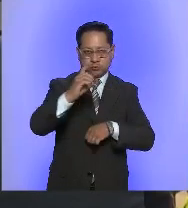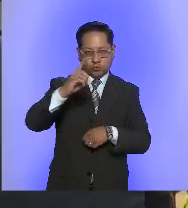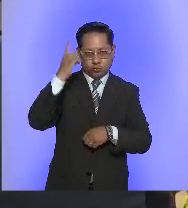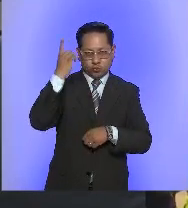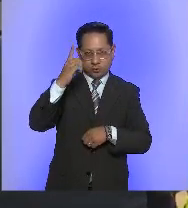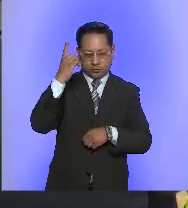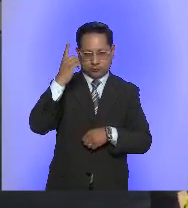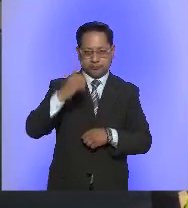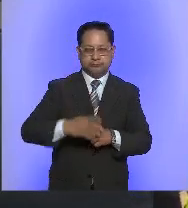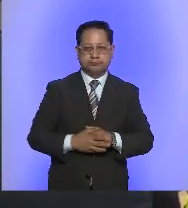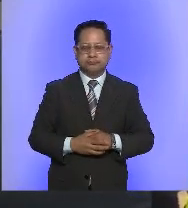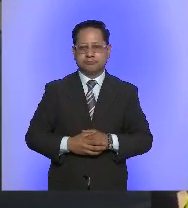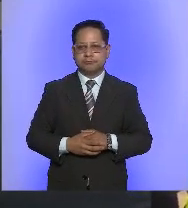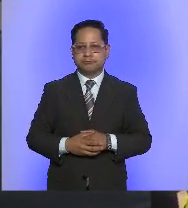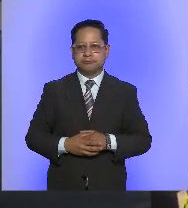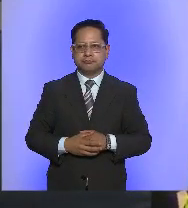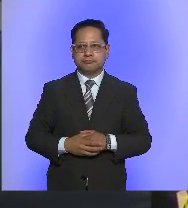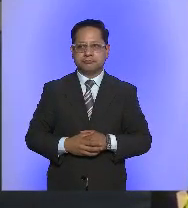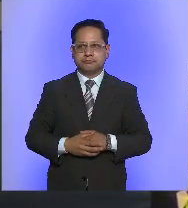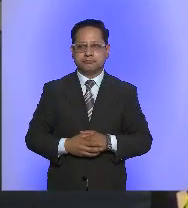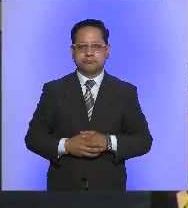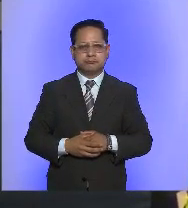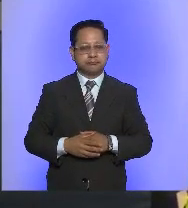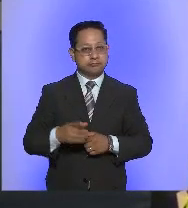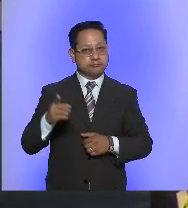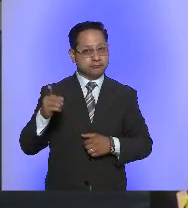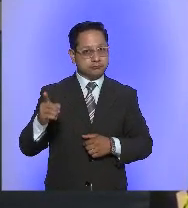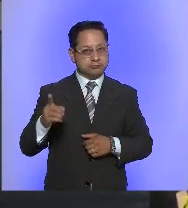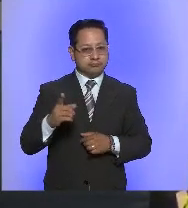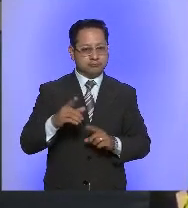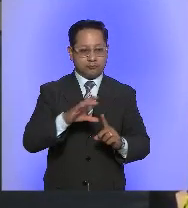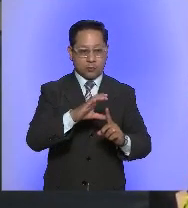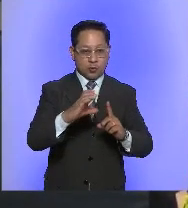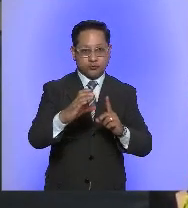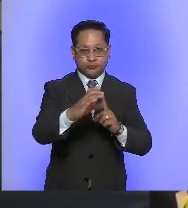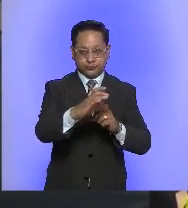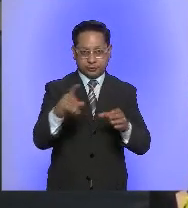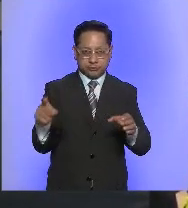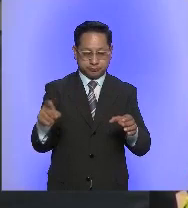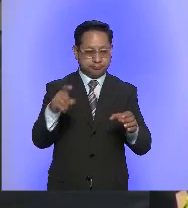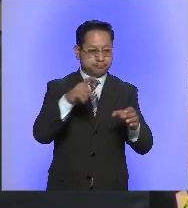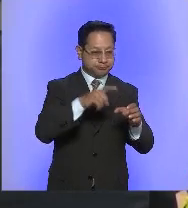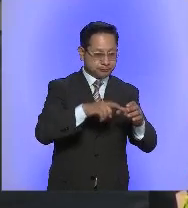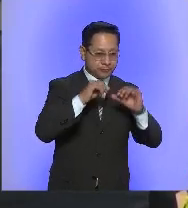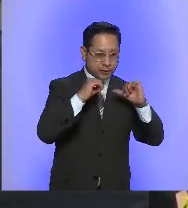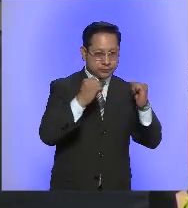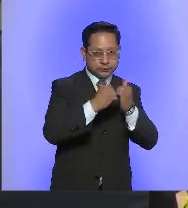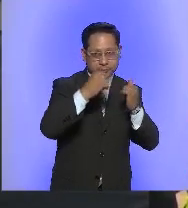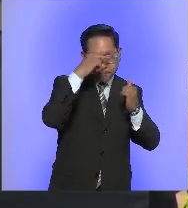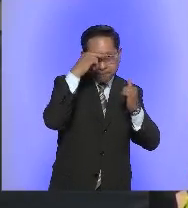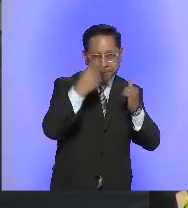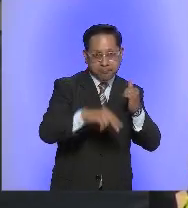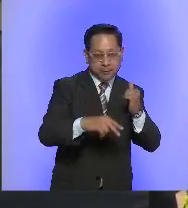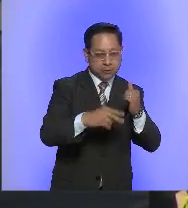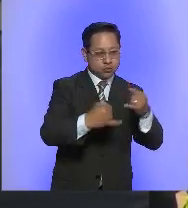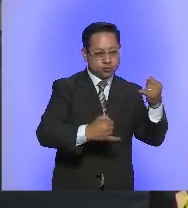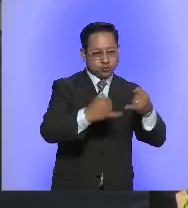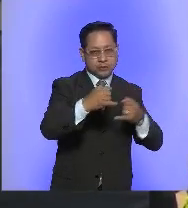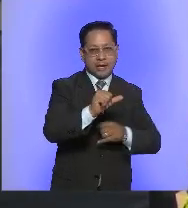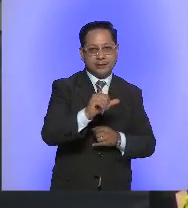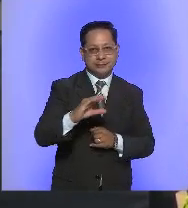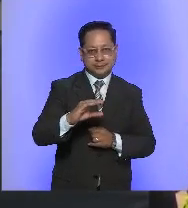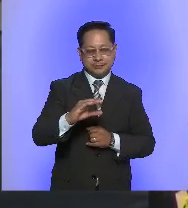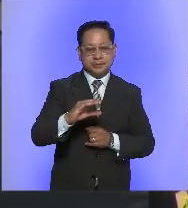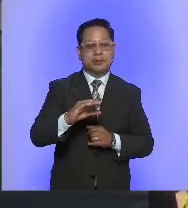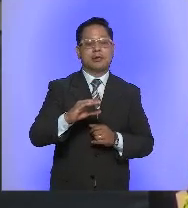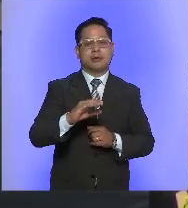Fue integrante del Consejo Directivo de la Asociación Mexicana de Impartidores de Justicia, AC, y asimismo fungió como presidente